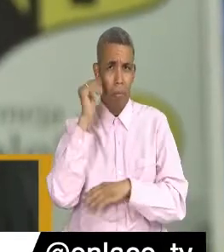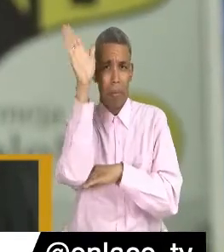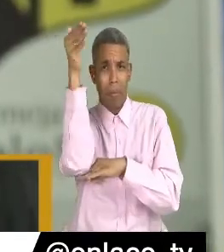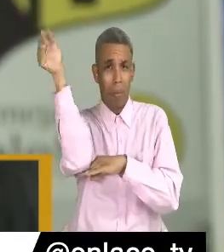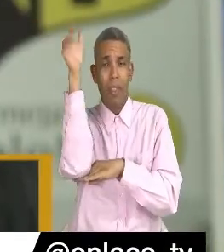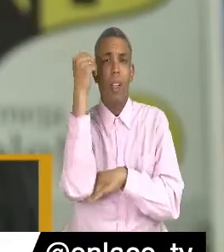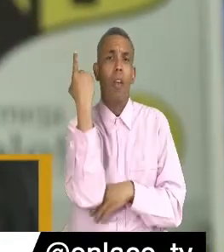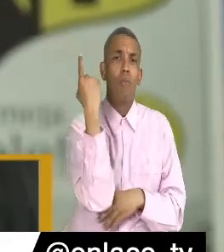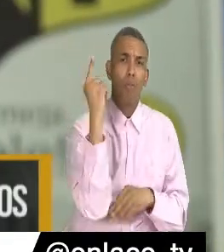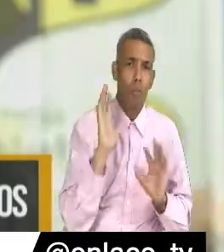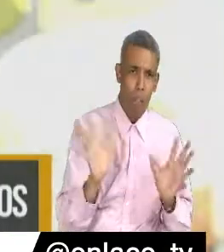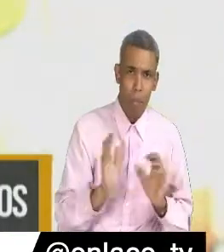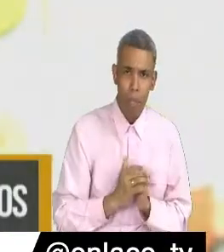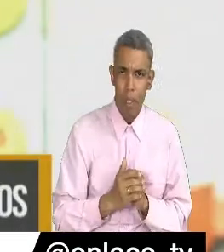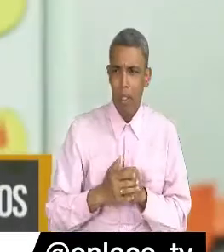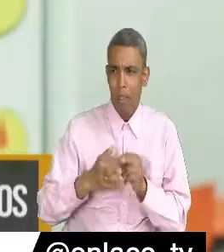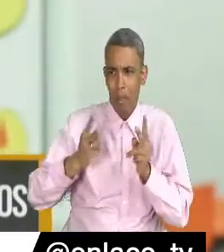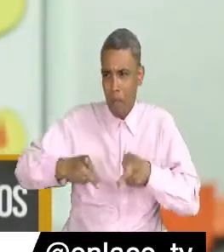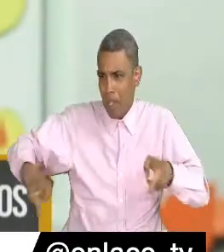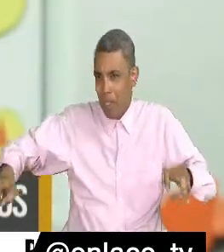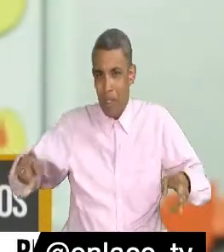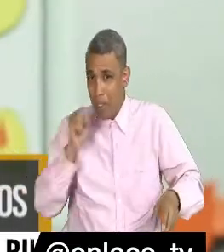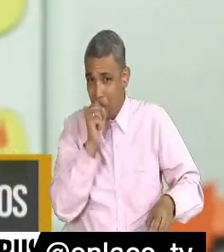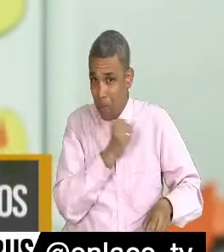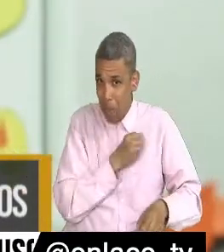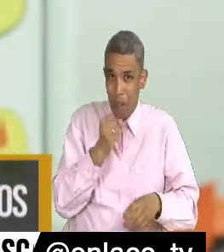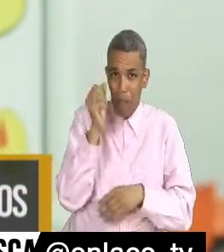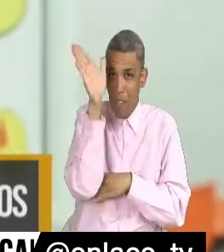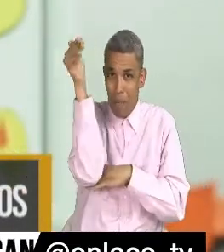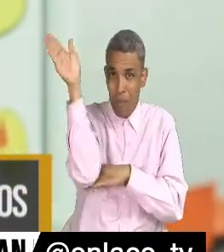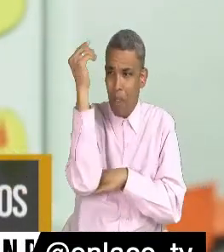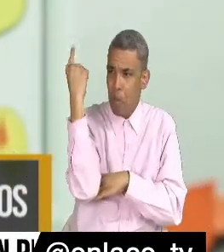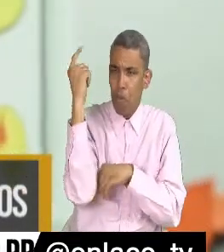respectivos como en cualquier encuentro deportivo. Y que utilicen